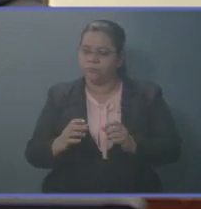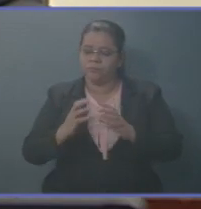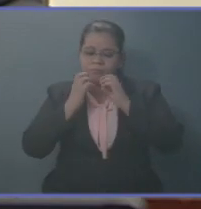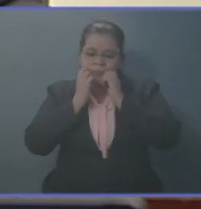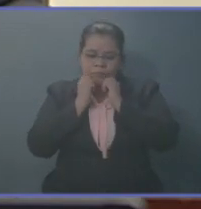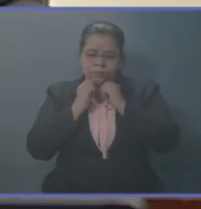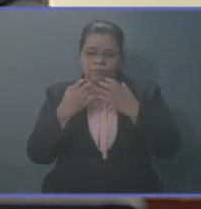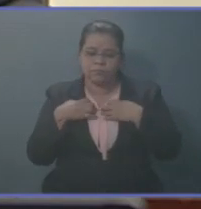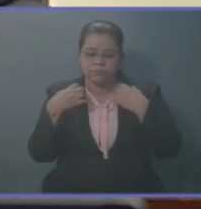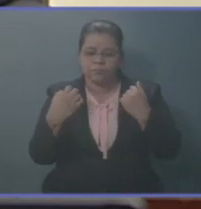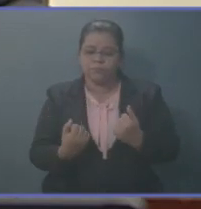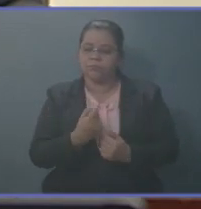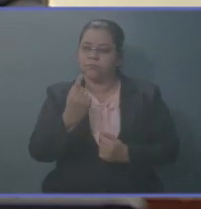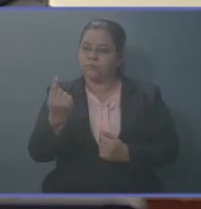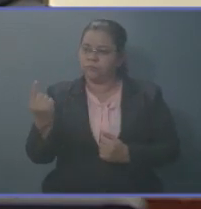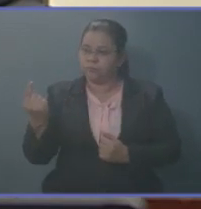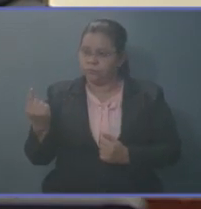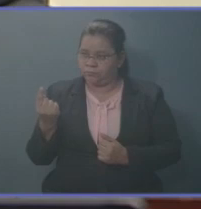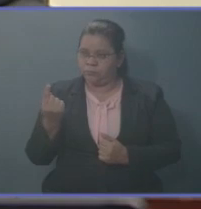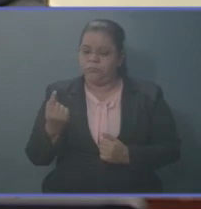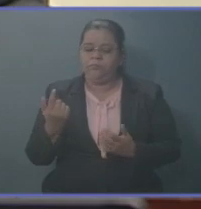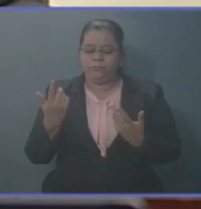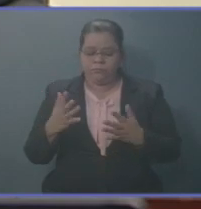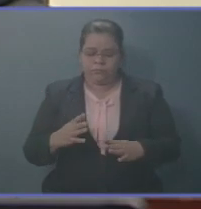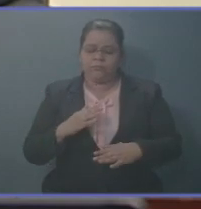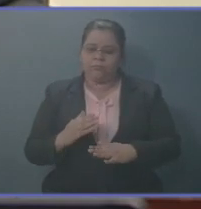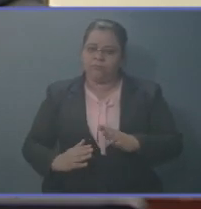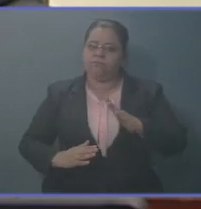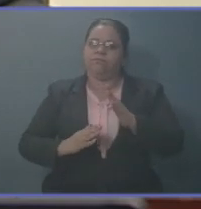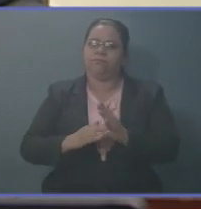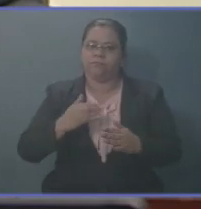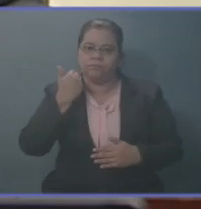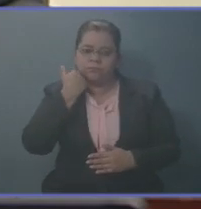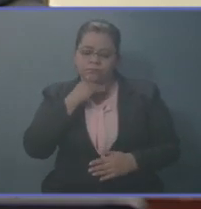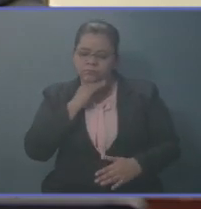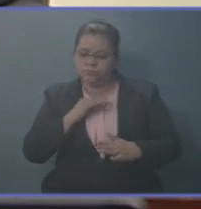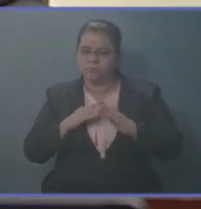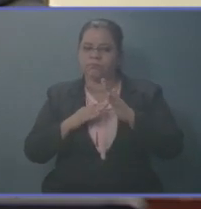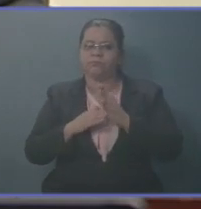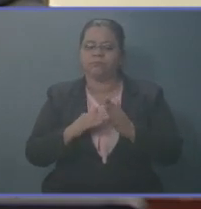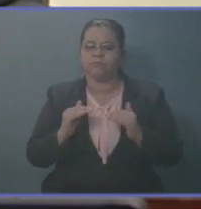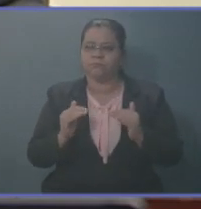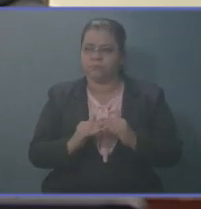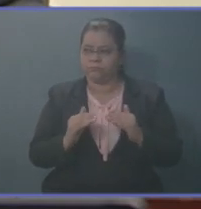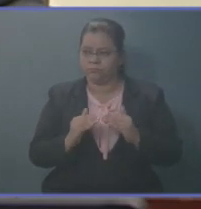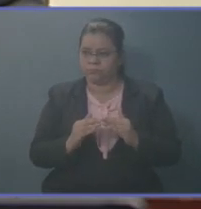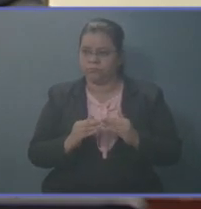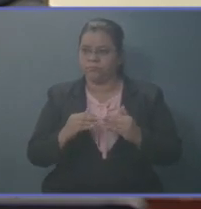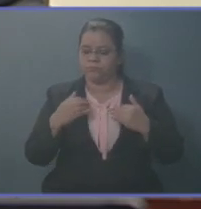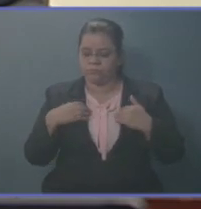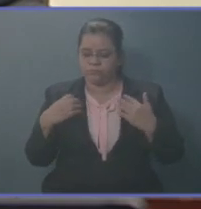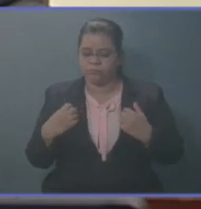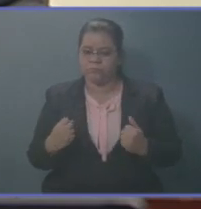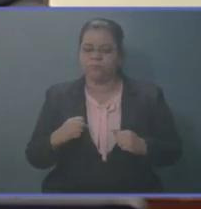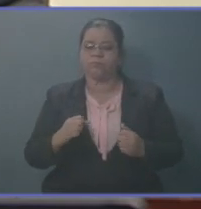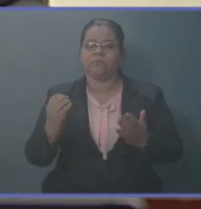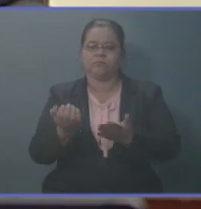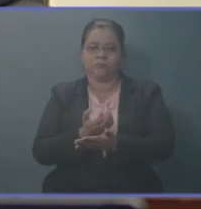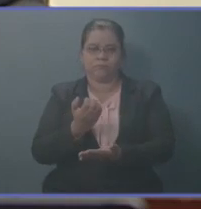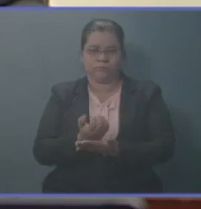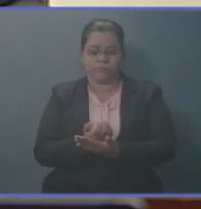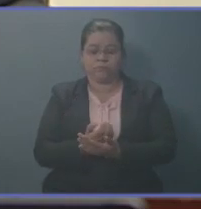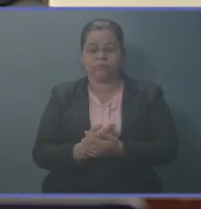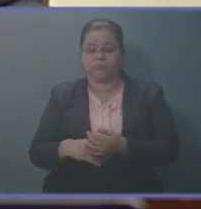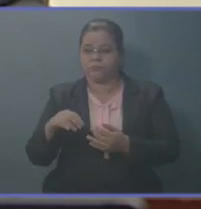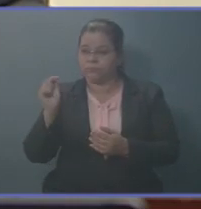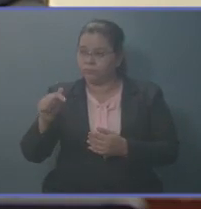salud y el bienestar de los habitantes, contener la progresión de la enfermedad, así como mitigar su impacto sanitario, social y económico, por lo que es